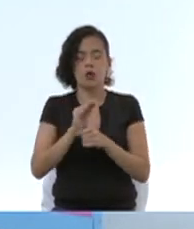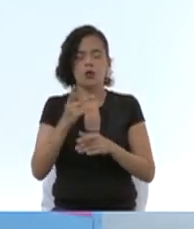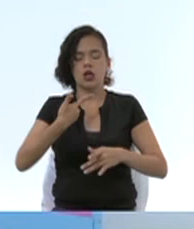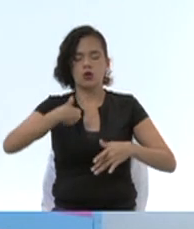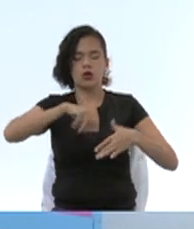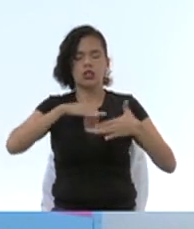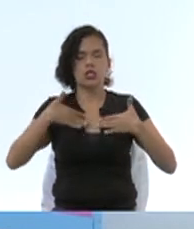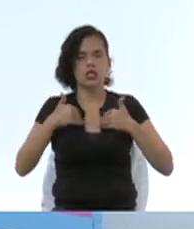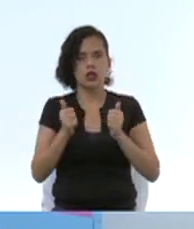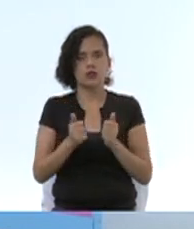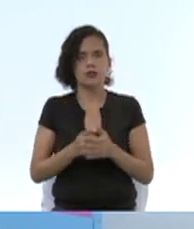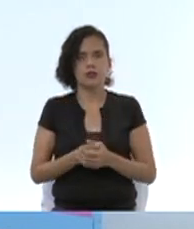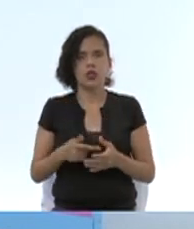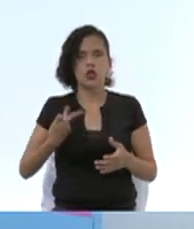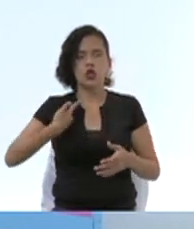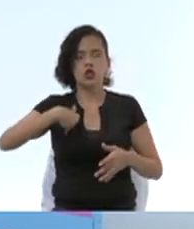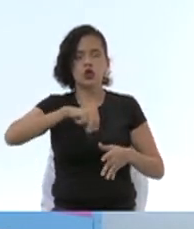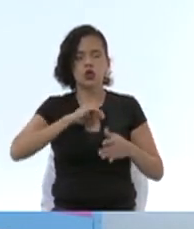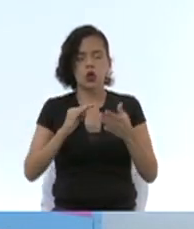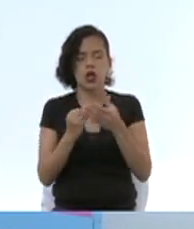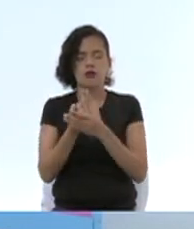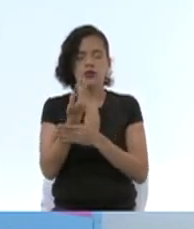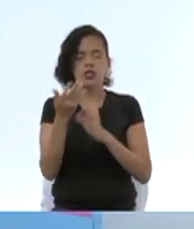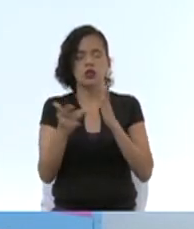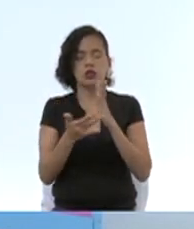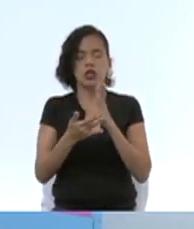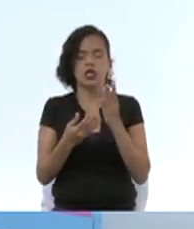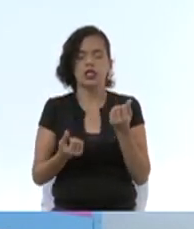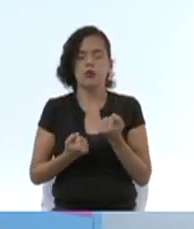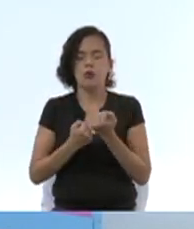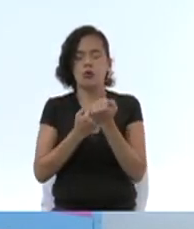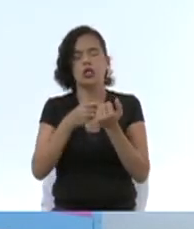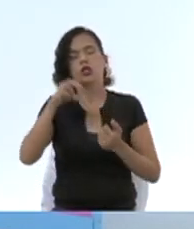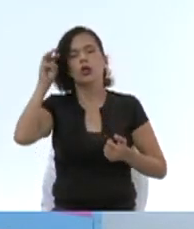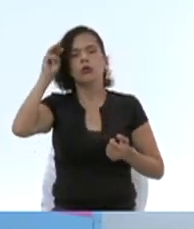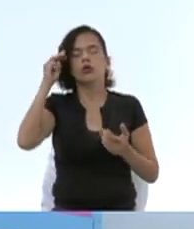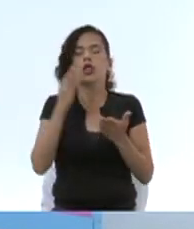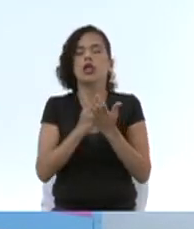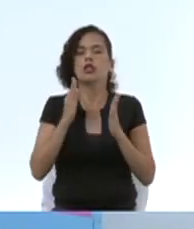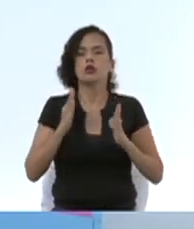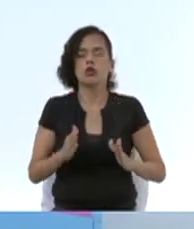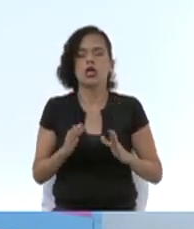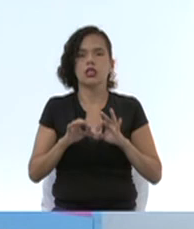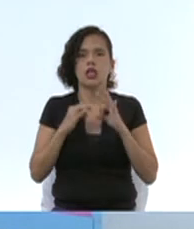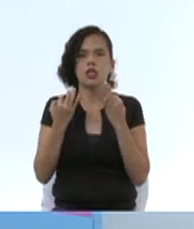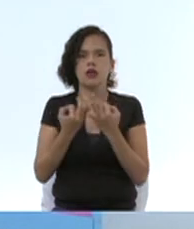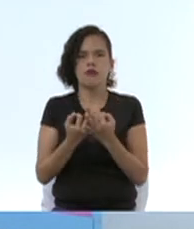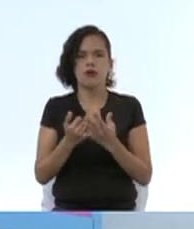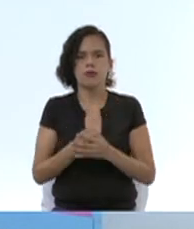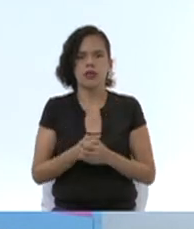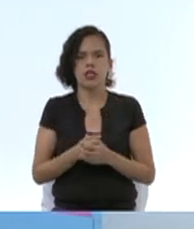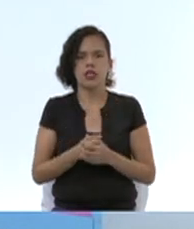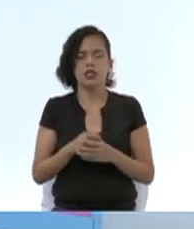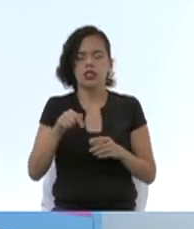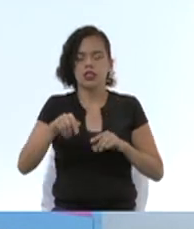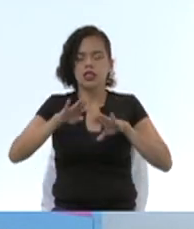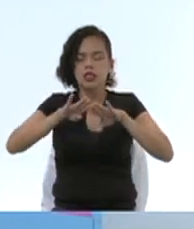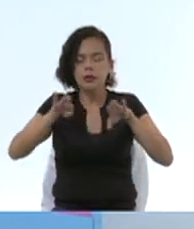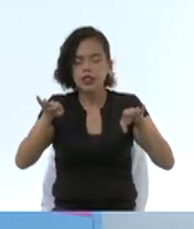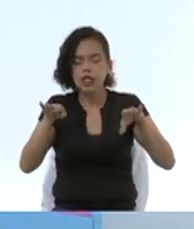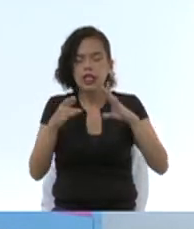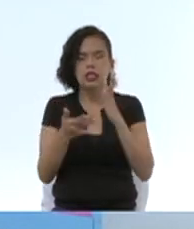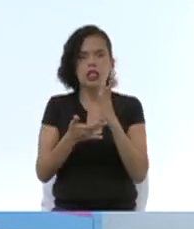proteger nuestra salud. Nosotros en Fundavit continuamos apoyando a los docentes, estudiantes y familias desde esta